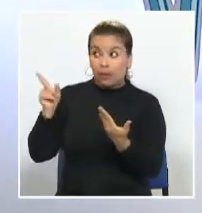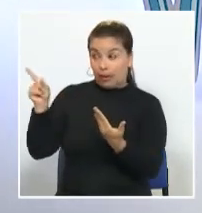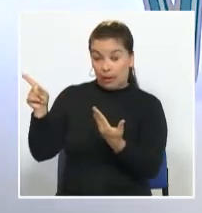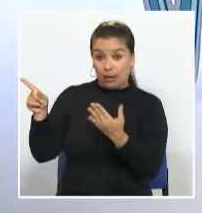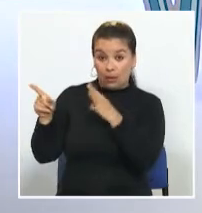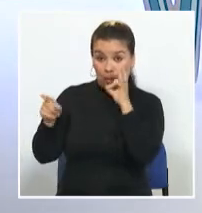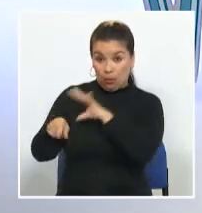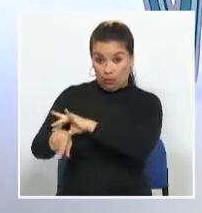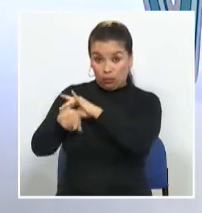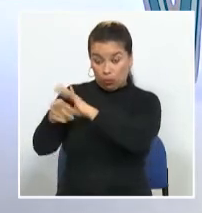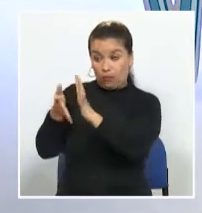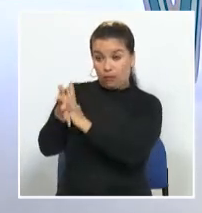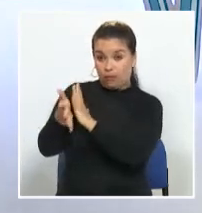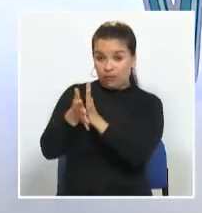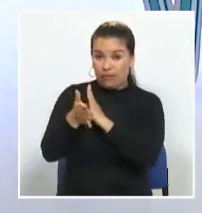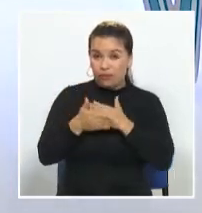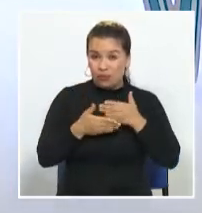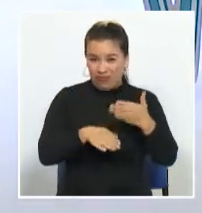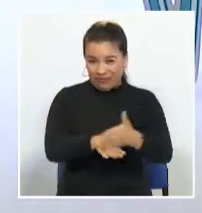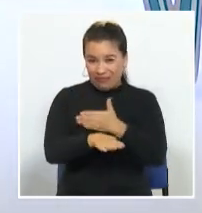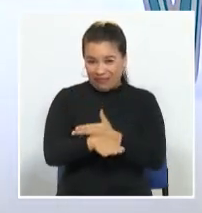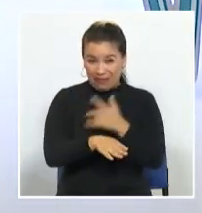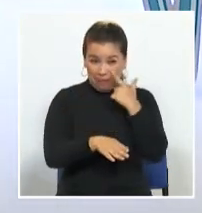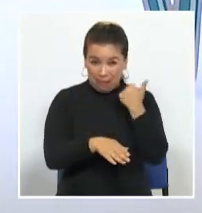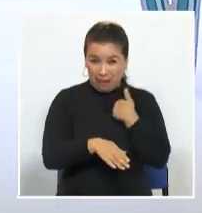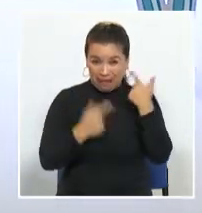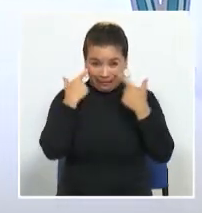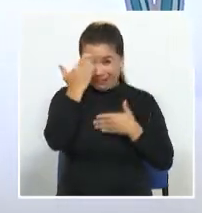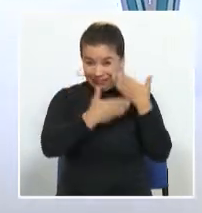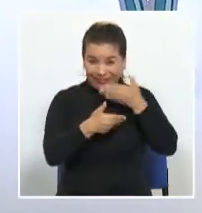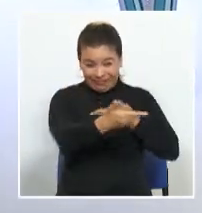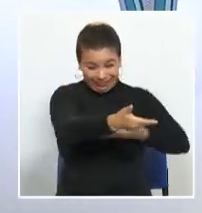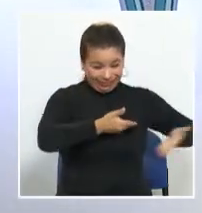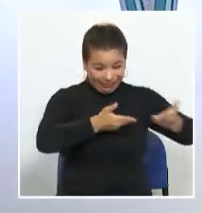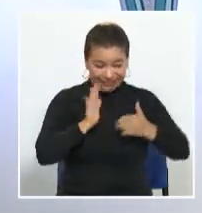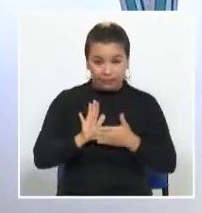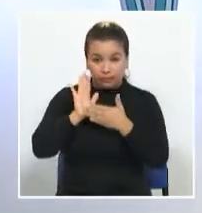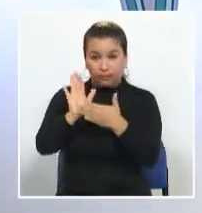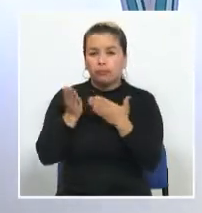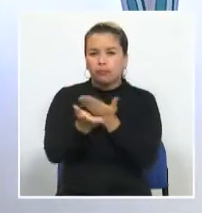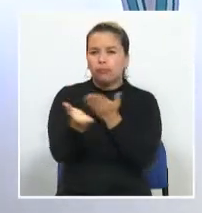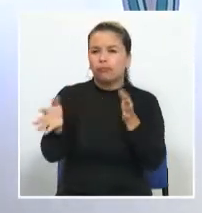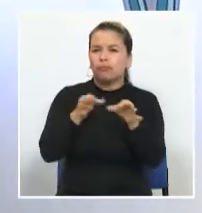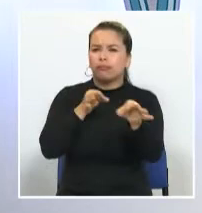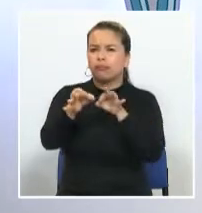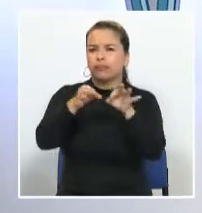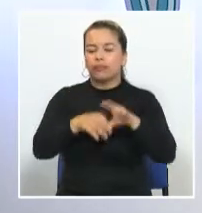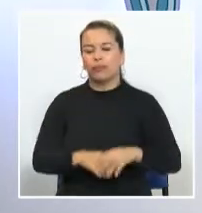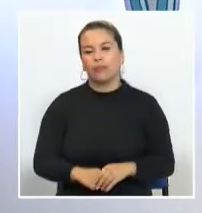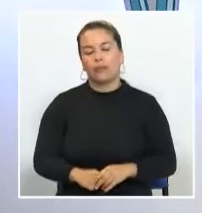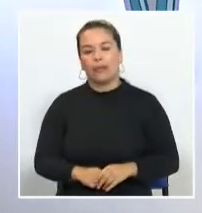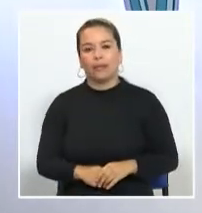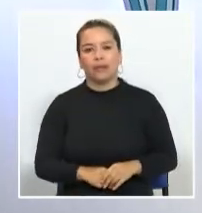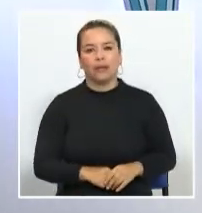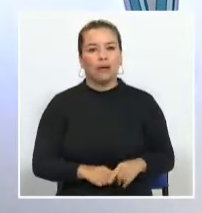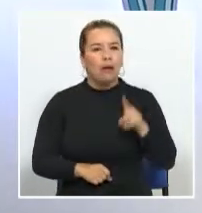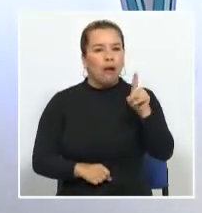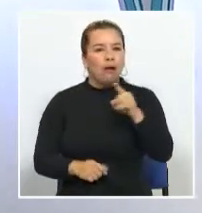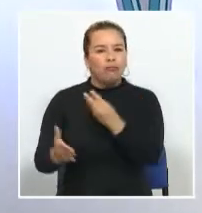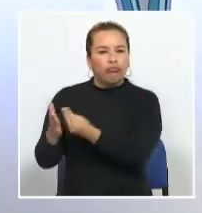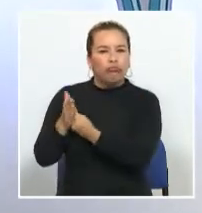todos estos exámenes, doctor, para que le expliquemos a las personas y dentro de uno de los, digamos, de los reportes en